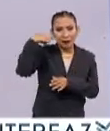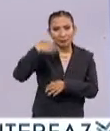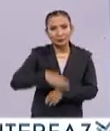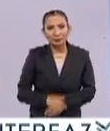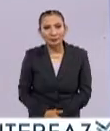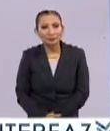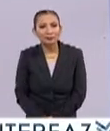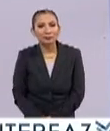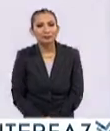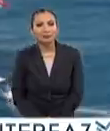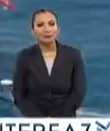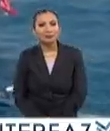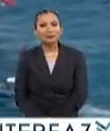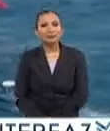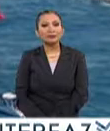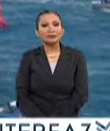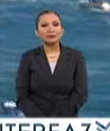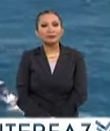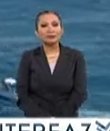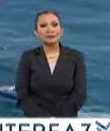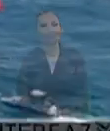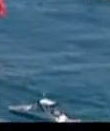Veracruz.